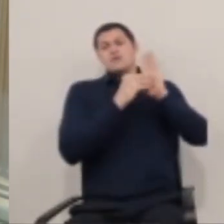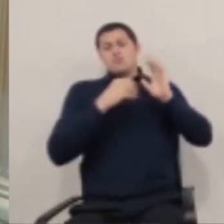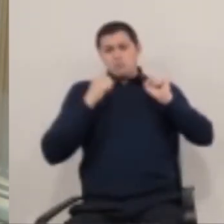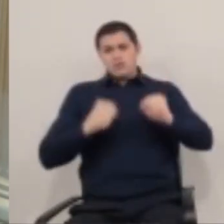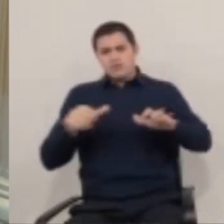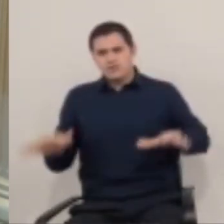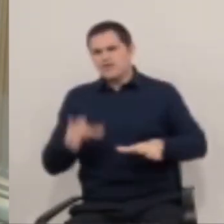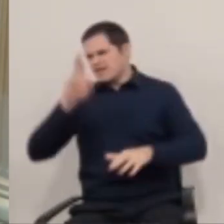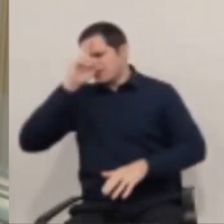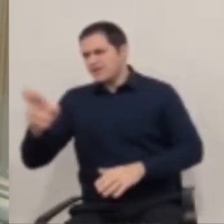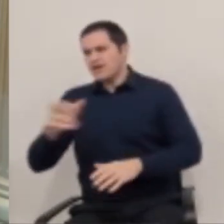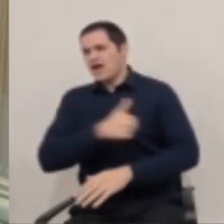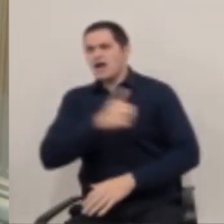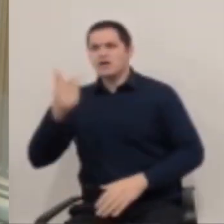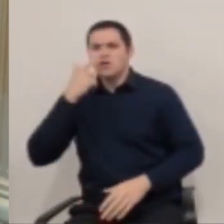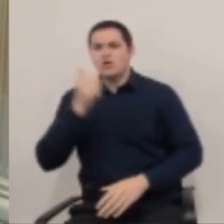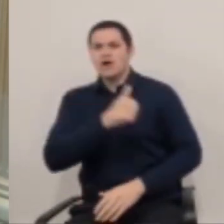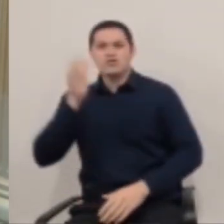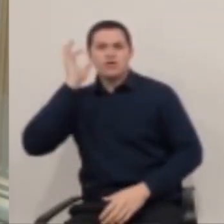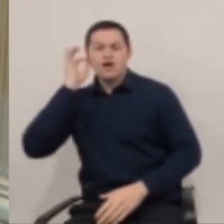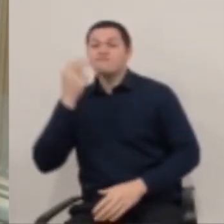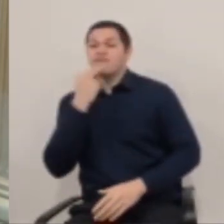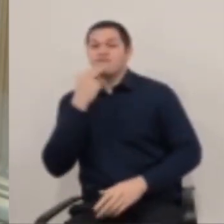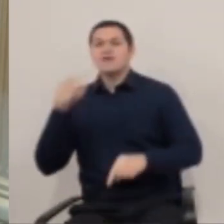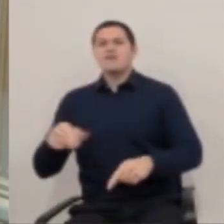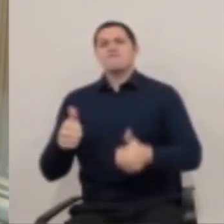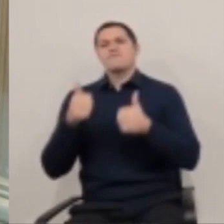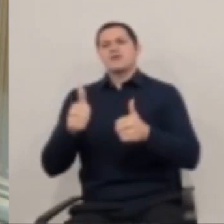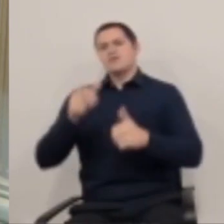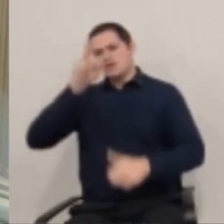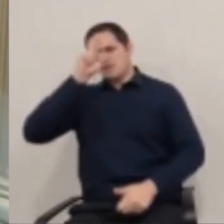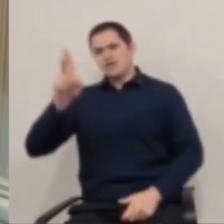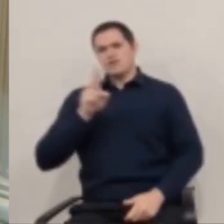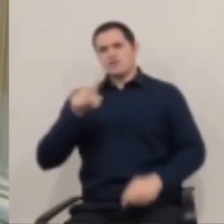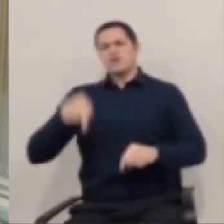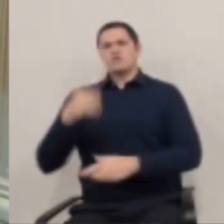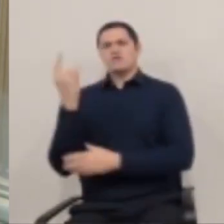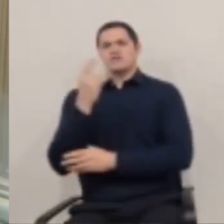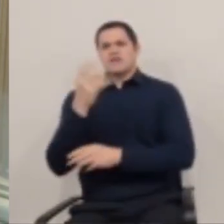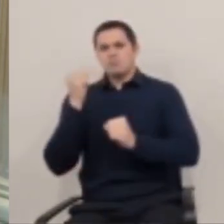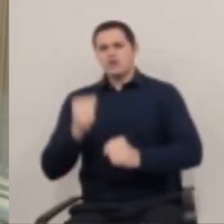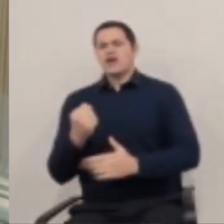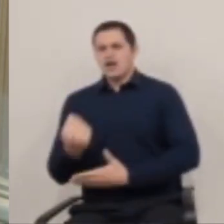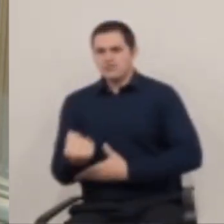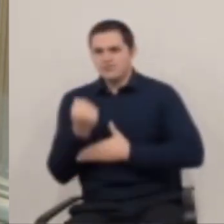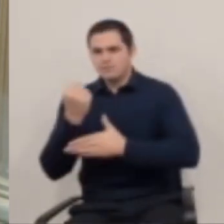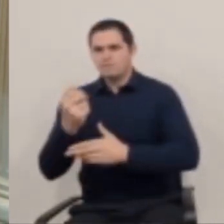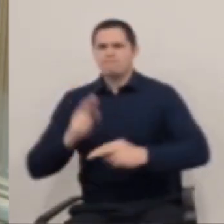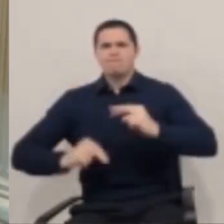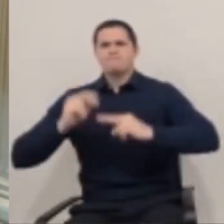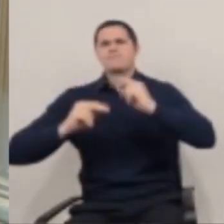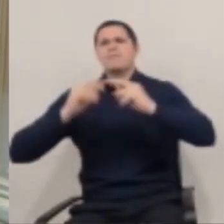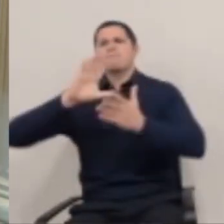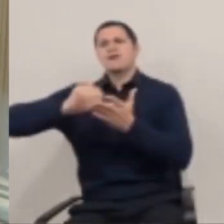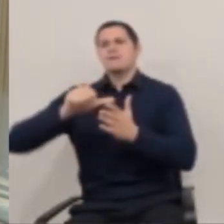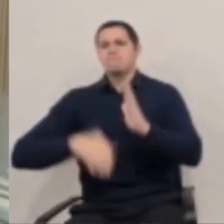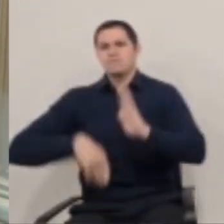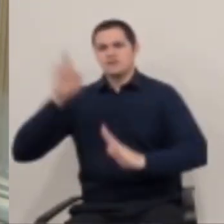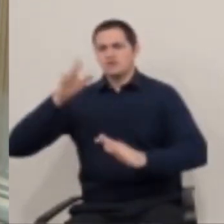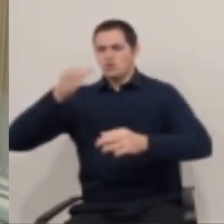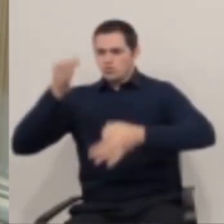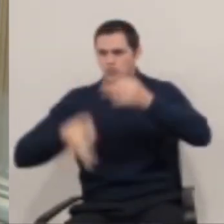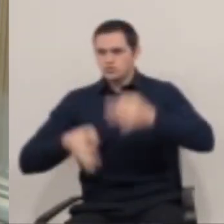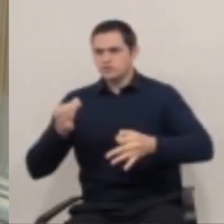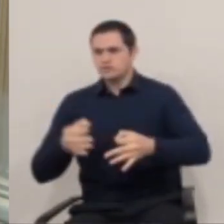a vivir dignamente en esta universidad y, por tanto, también construir un país más justo. José Saramago, en el ensayo sobre la ceguera, comienza con el libro